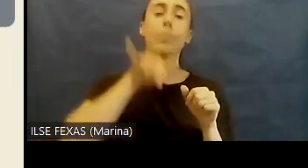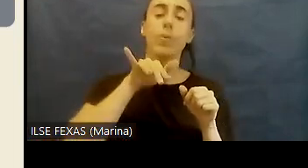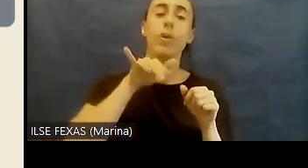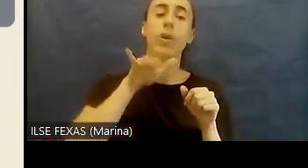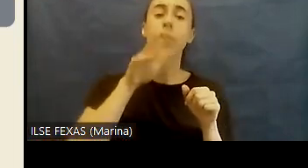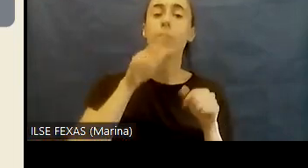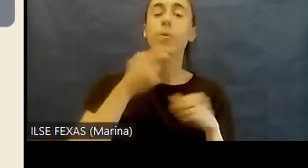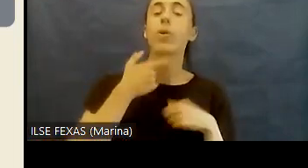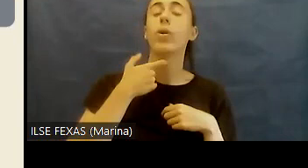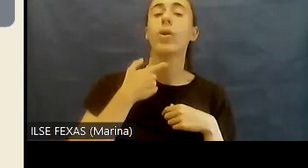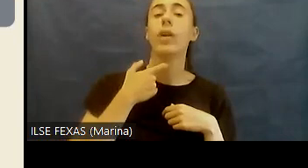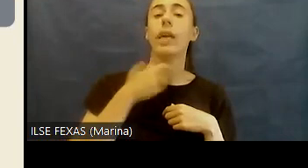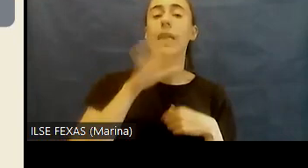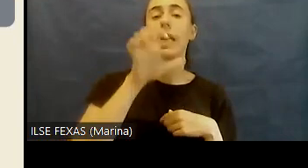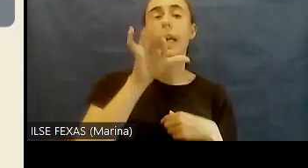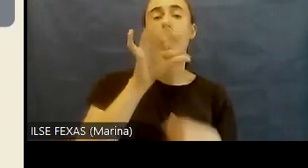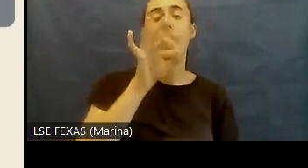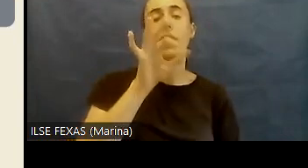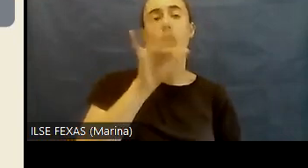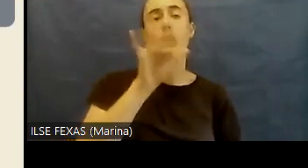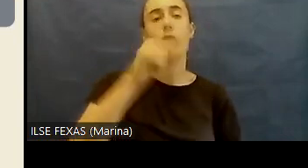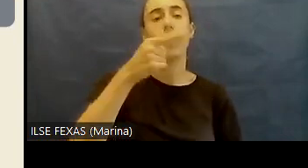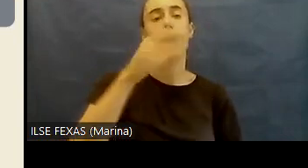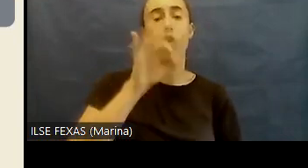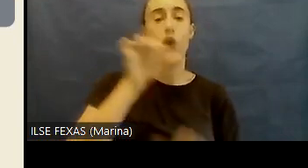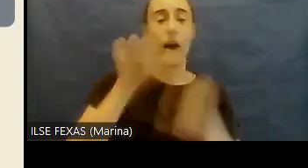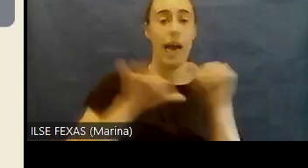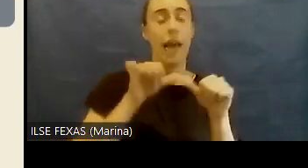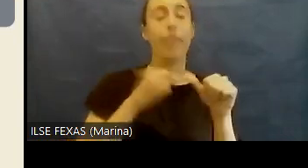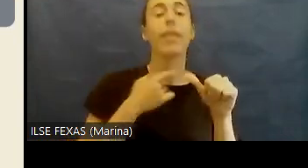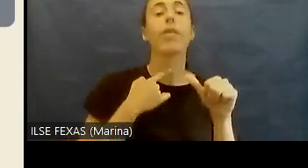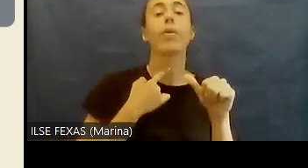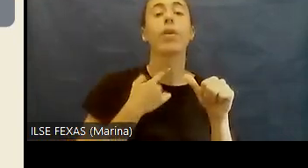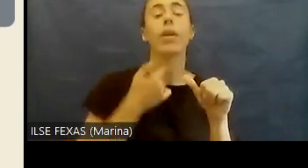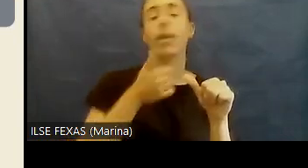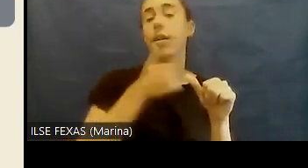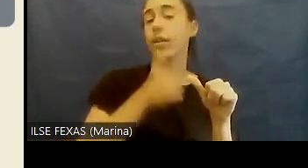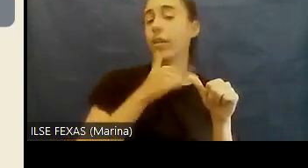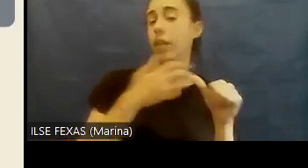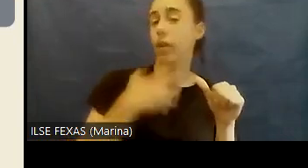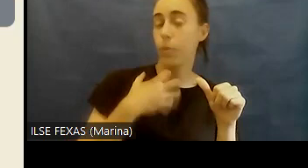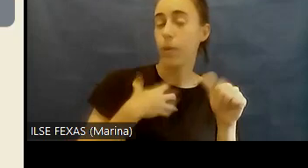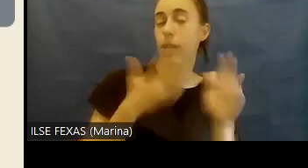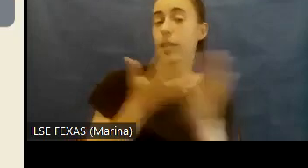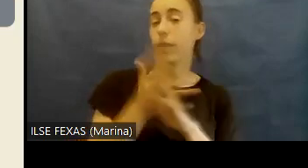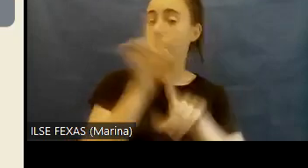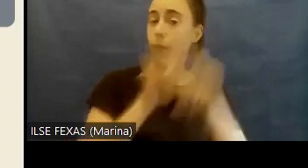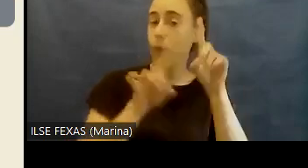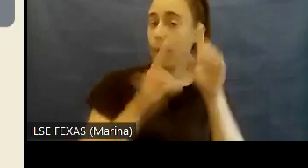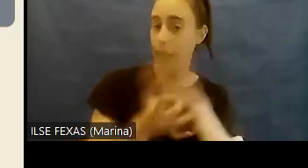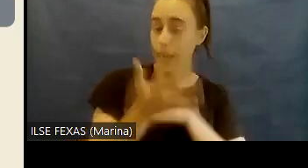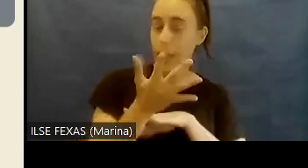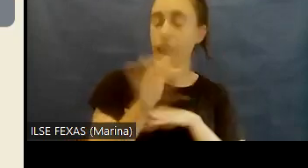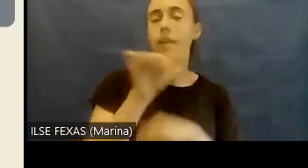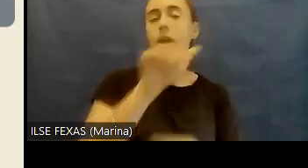está preparada para albergar el ácido, por lo tanto ese ácido va a producir erosiones, úlceras y demás, pues a este nivel el aloe vera